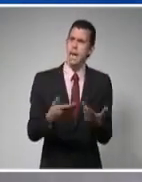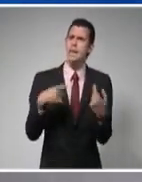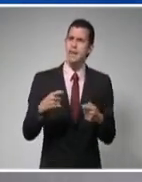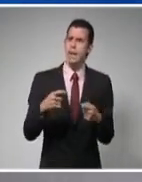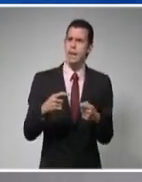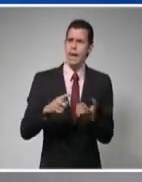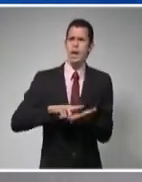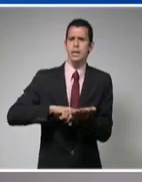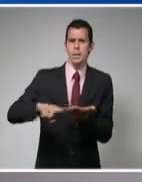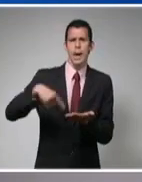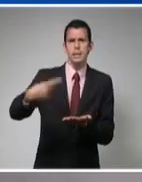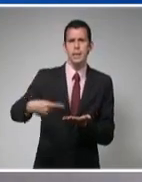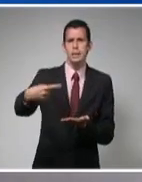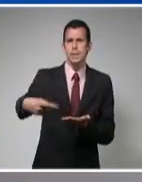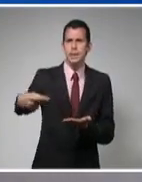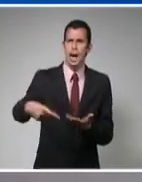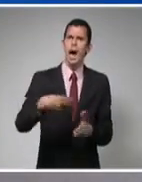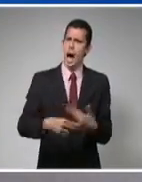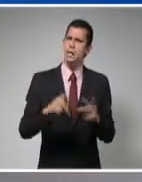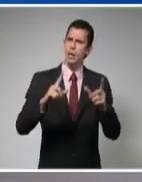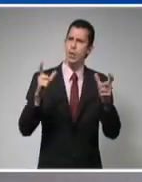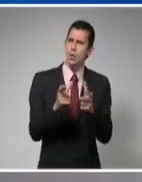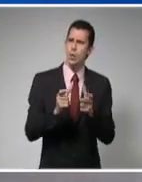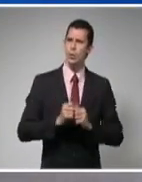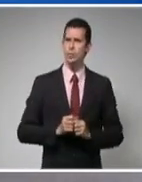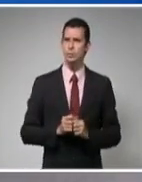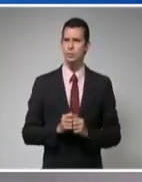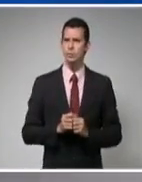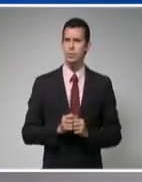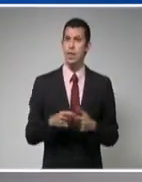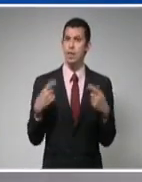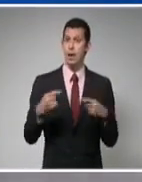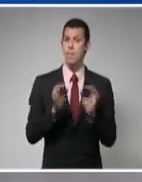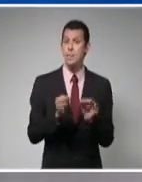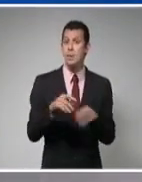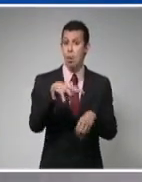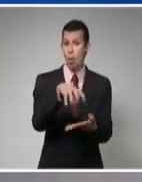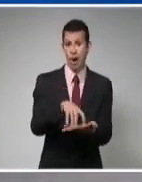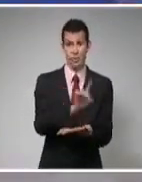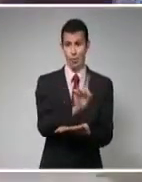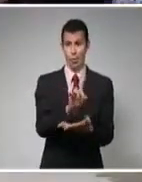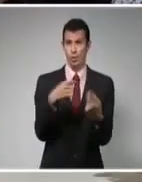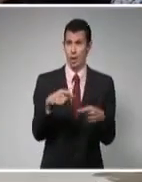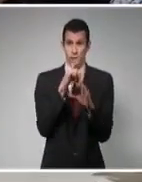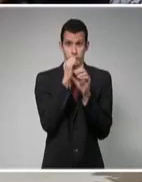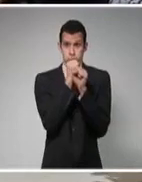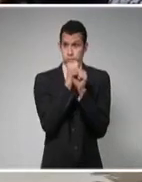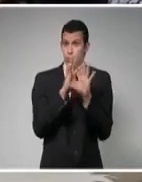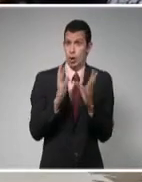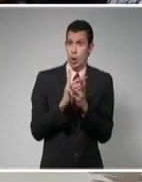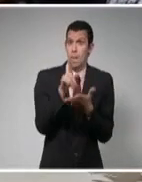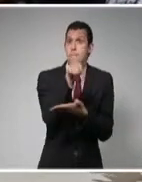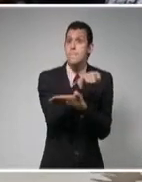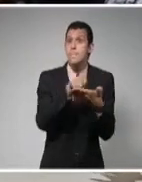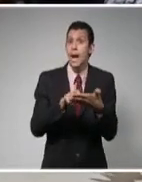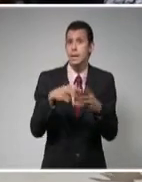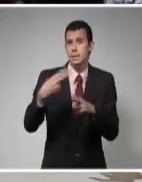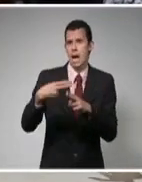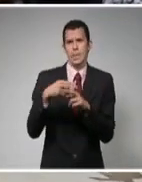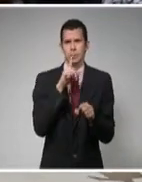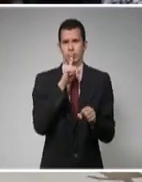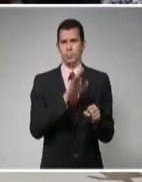Siempre hay que hacerlo en composición reducida. Hay que cambiar el lugar, lugar secreto, siempre todo secreto. Como resultado, oigan, de